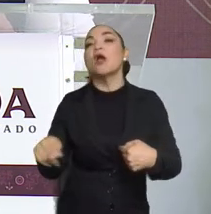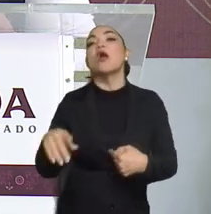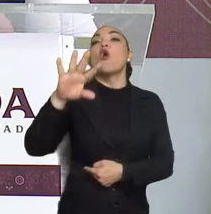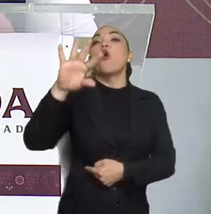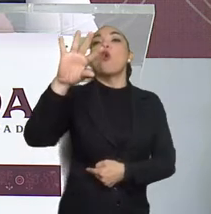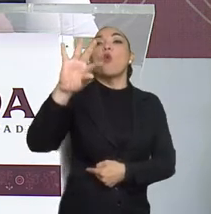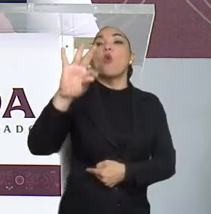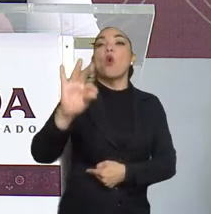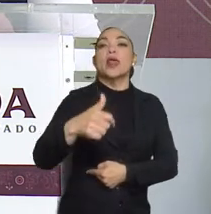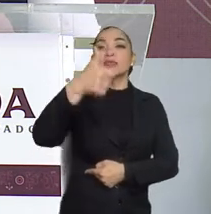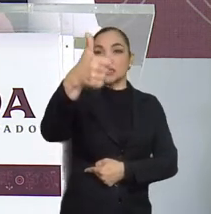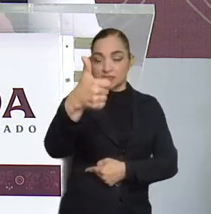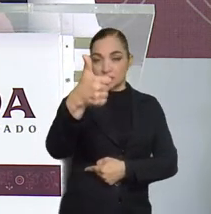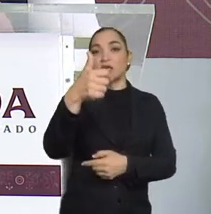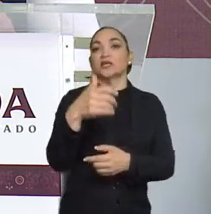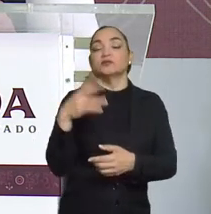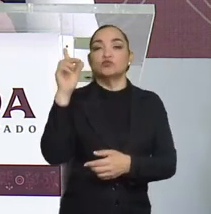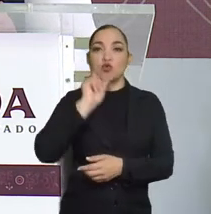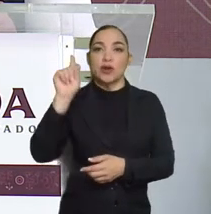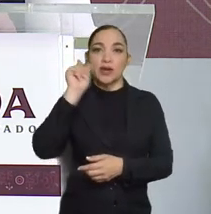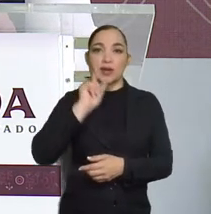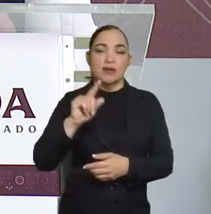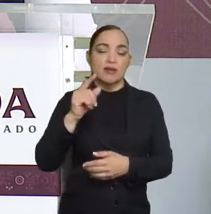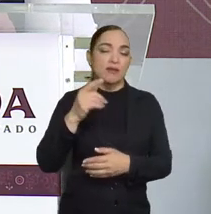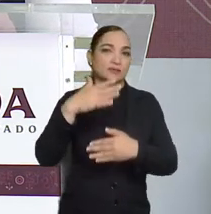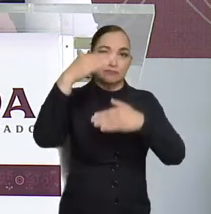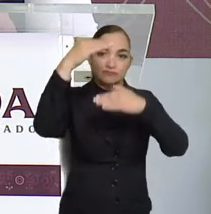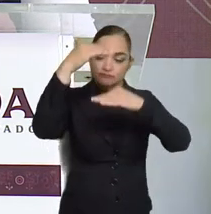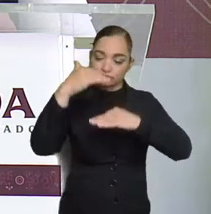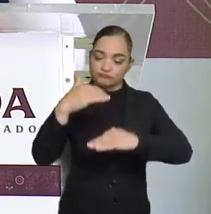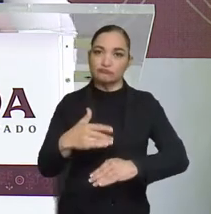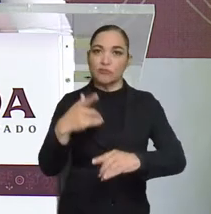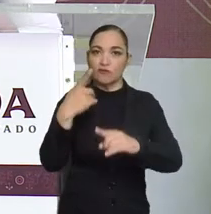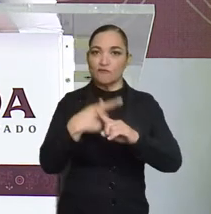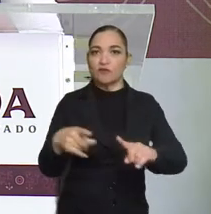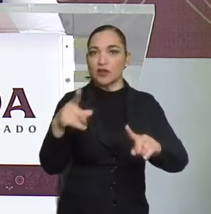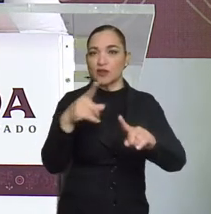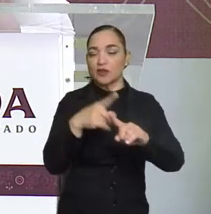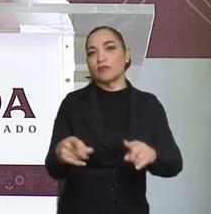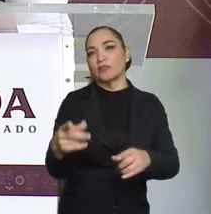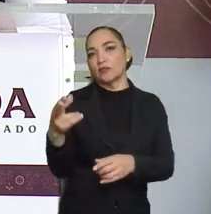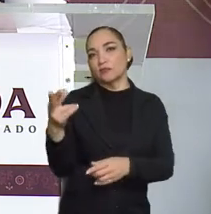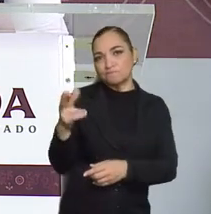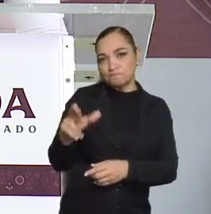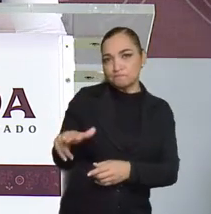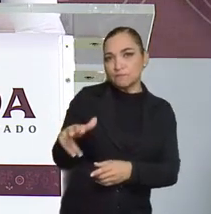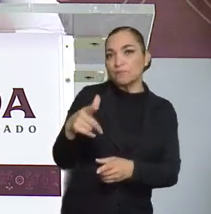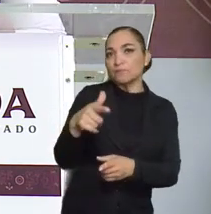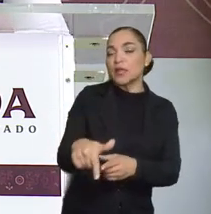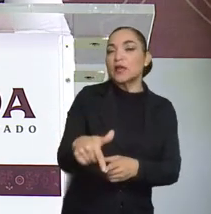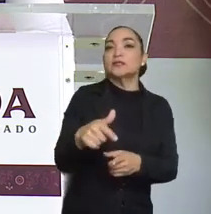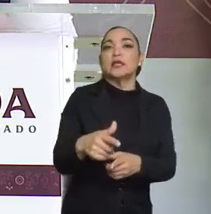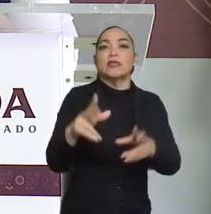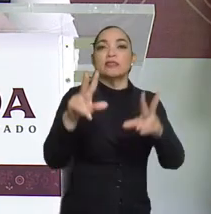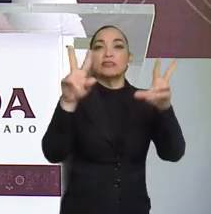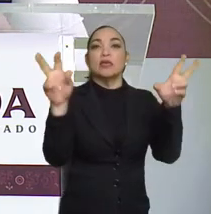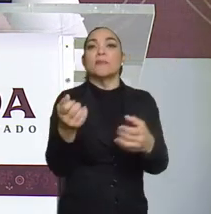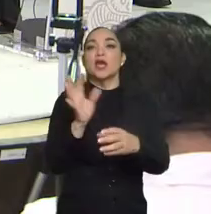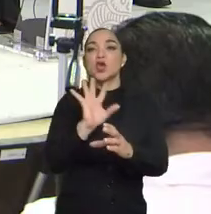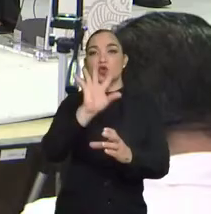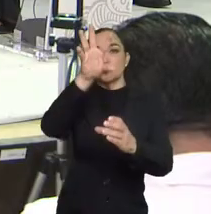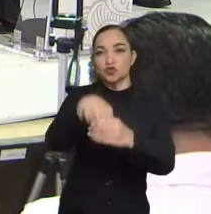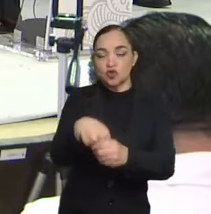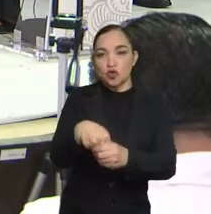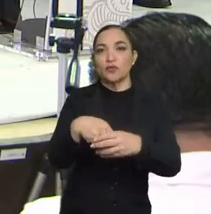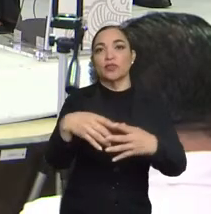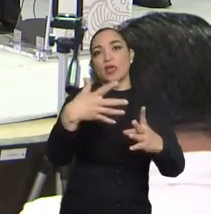mujeres de diferentes estratos sociales, fortaleciendo también el tema de inclusión, el tema de diversidad, el tema de las mujeres